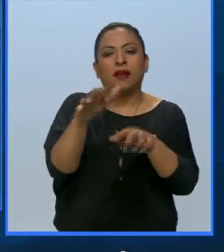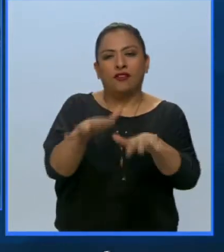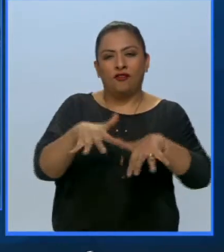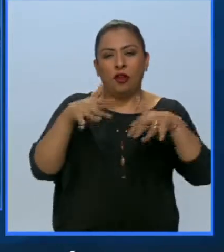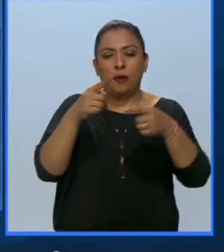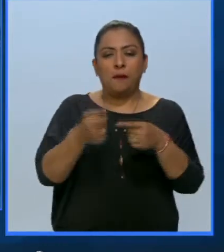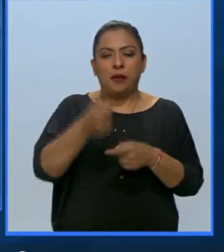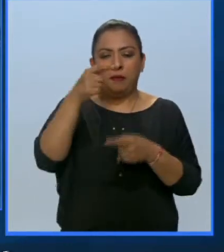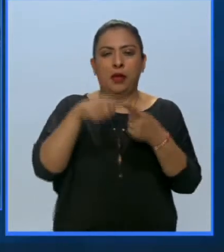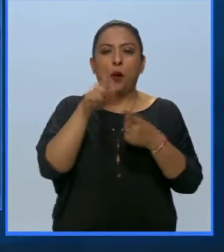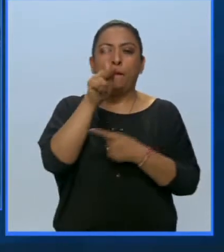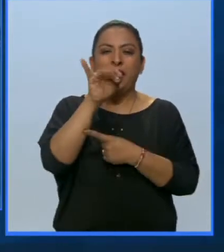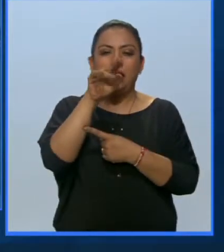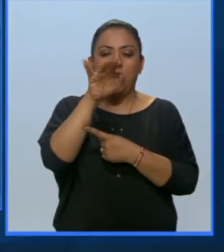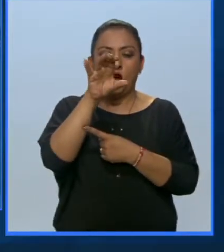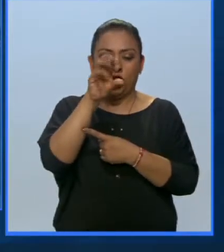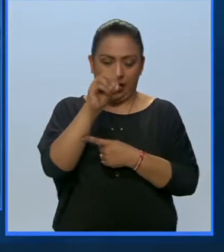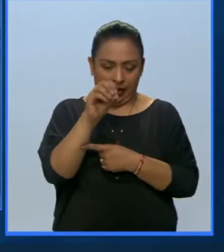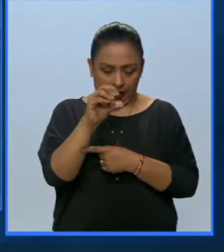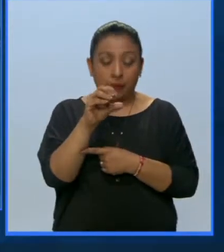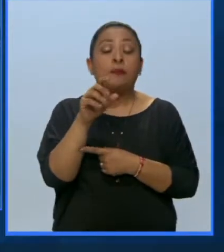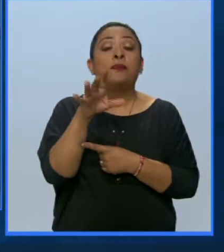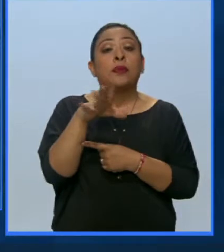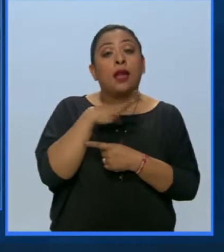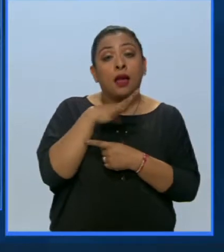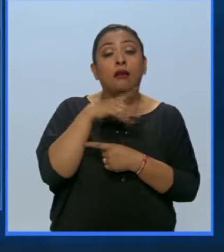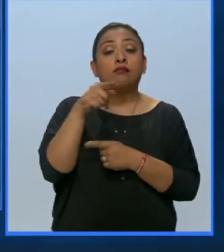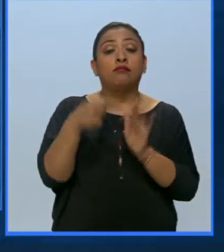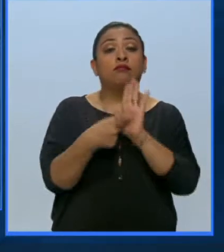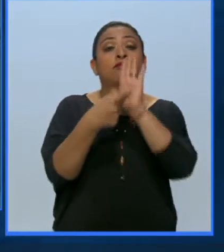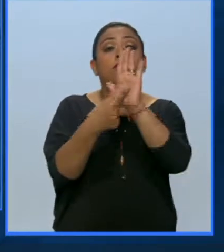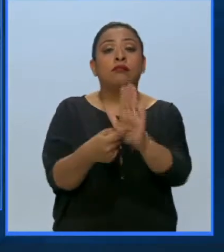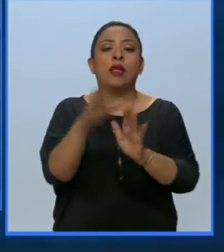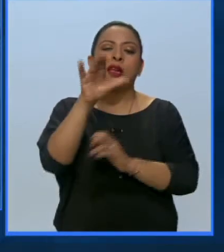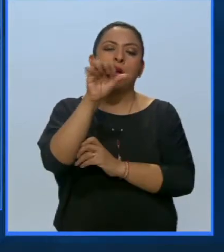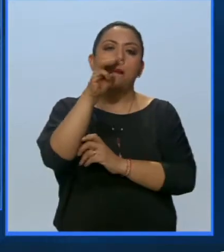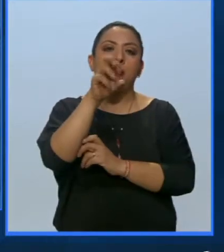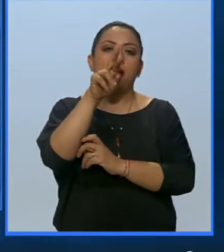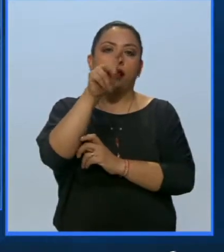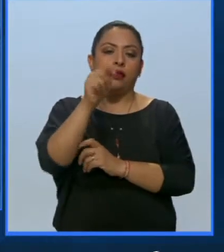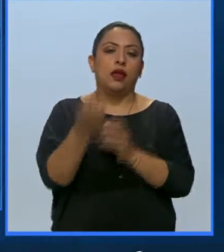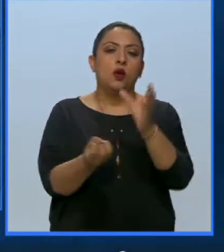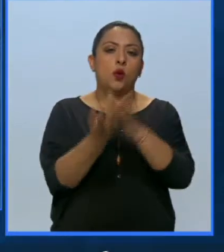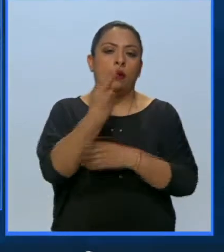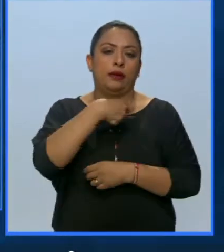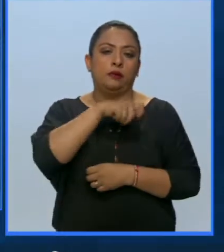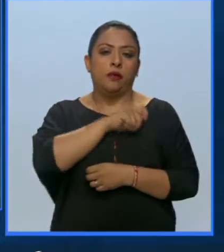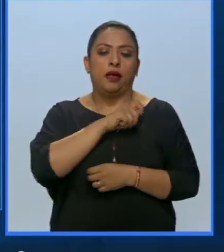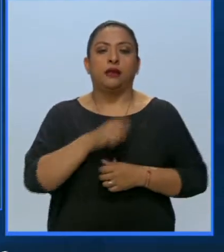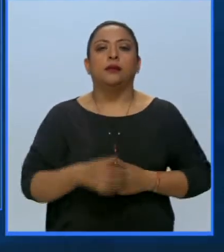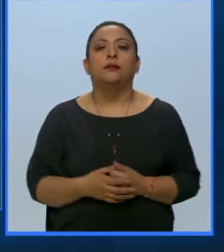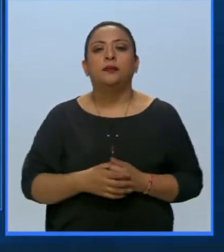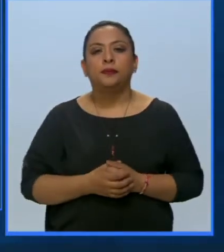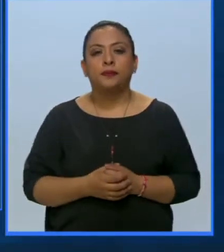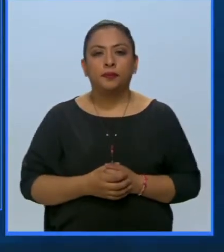en la Pinacoteca Virreinal del Templo de la Compañía, ahí se presentó la Camerata de la Nueva España.